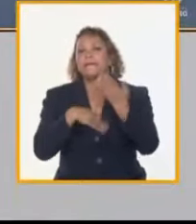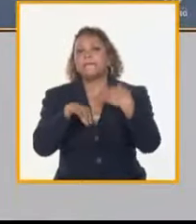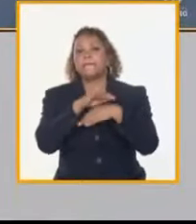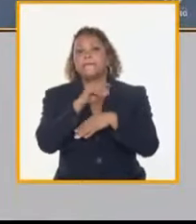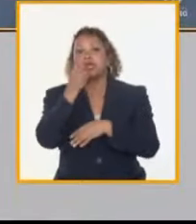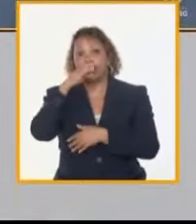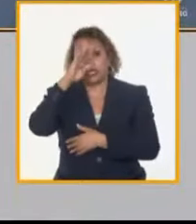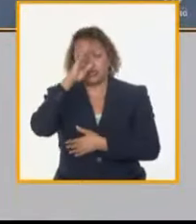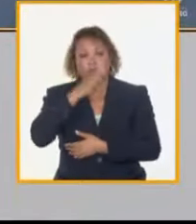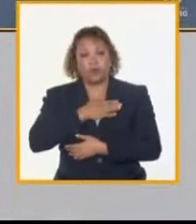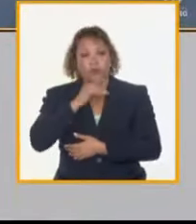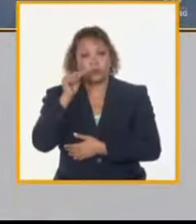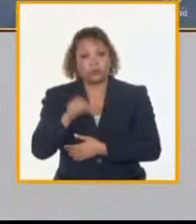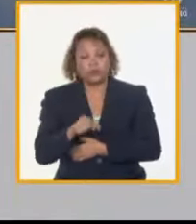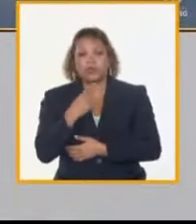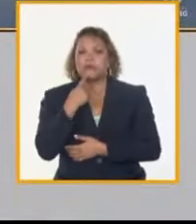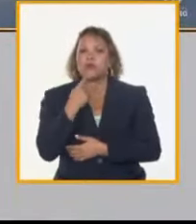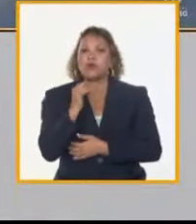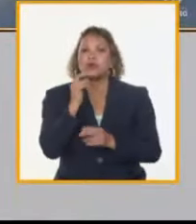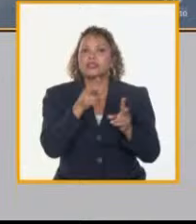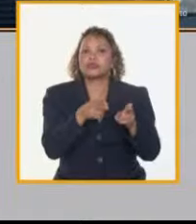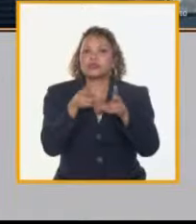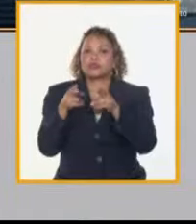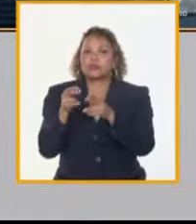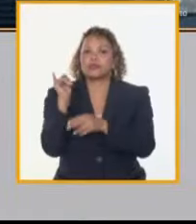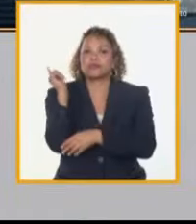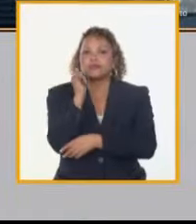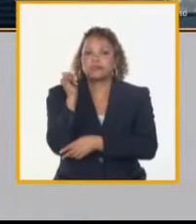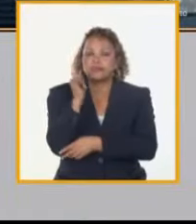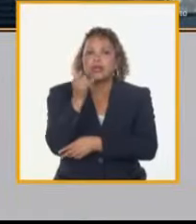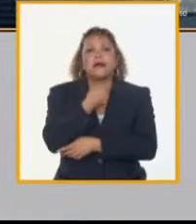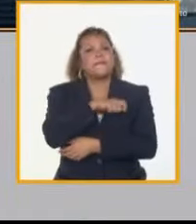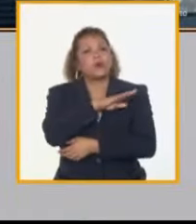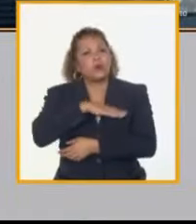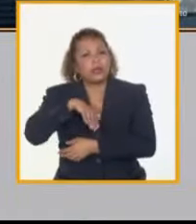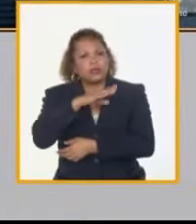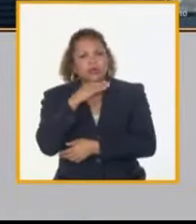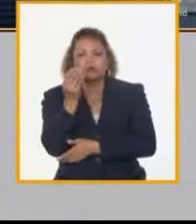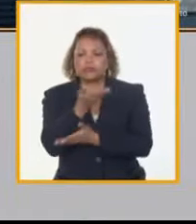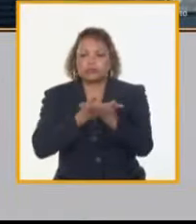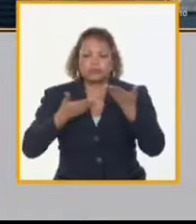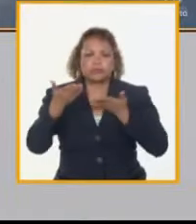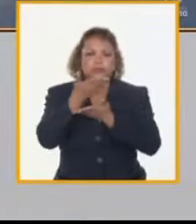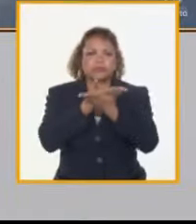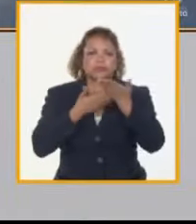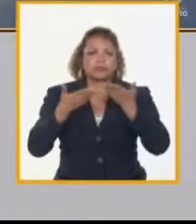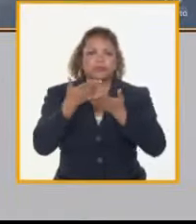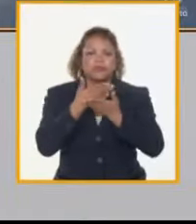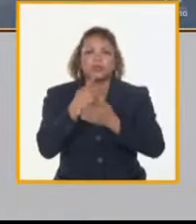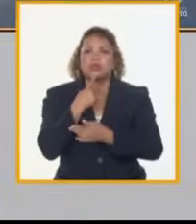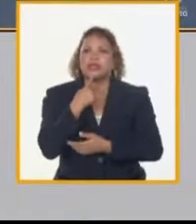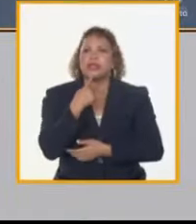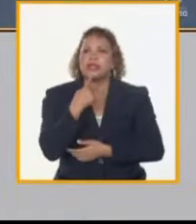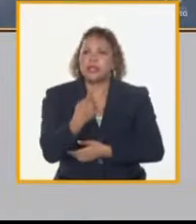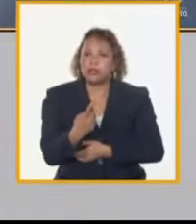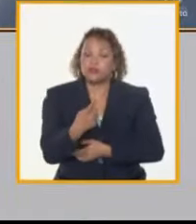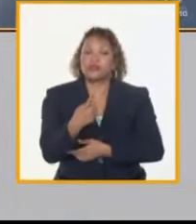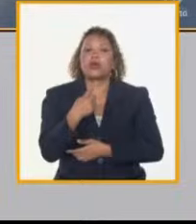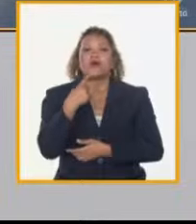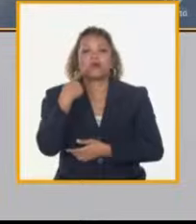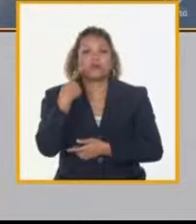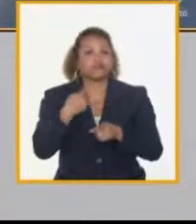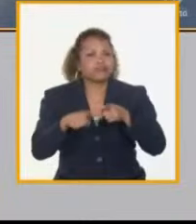2 reportajes de eso, que la población ha interactuado mucho y nos ha denunciado muchas cosas que son